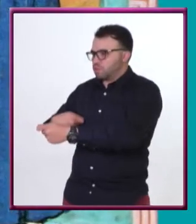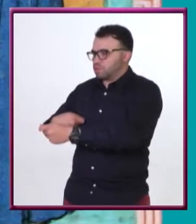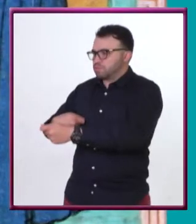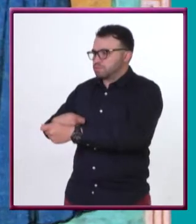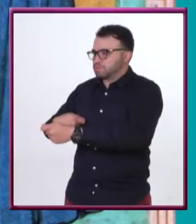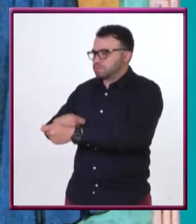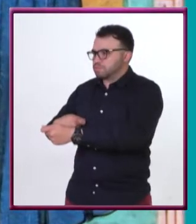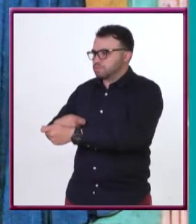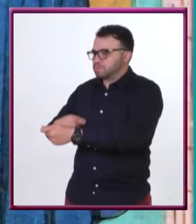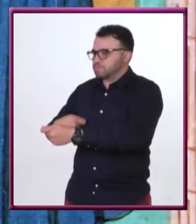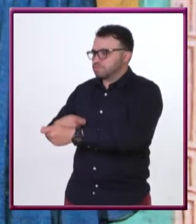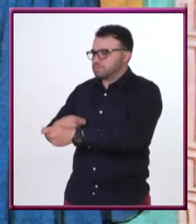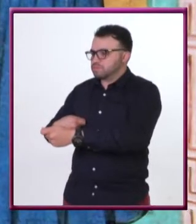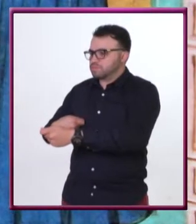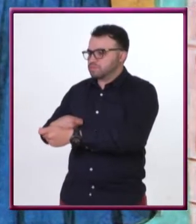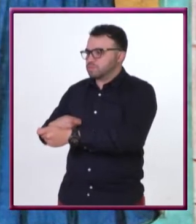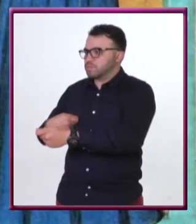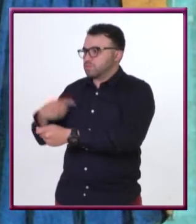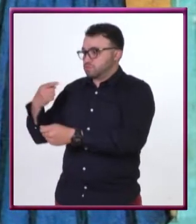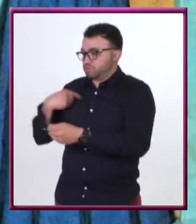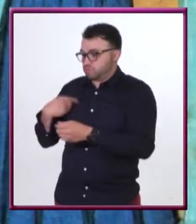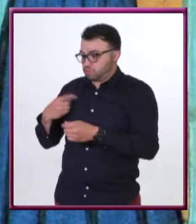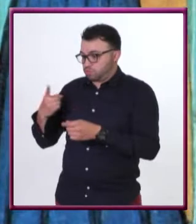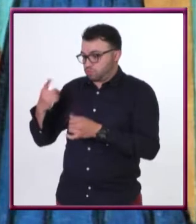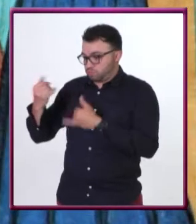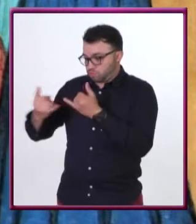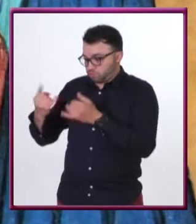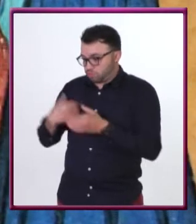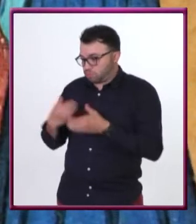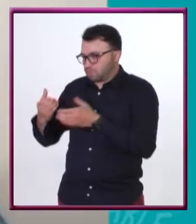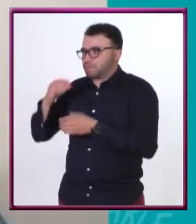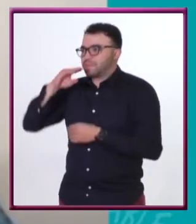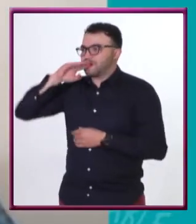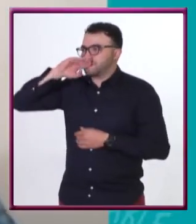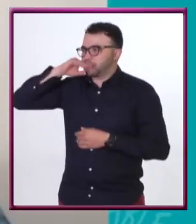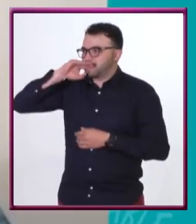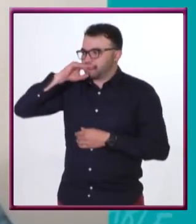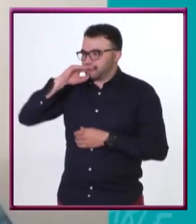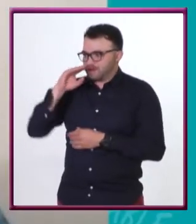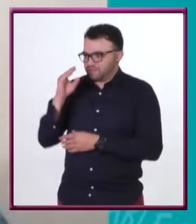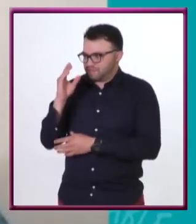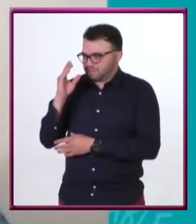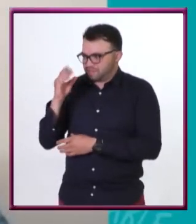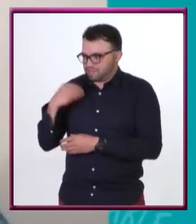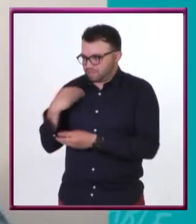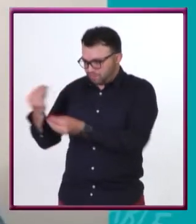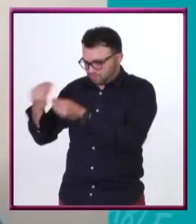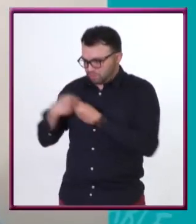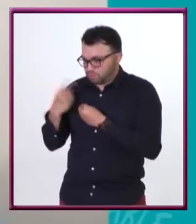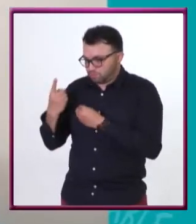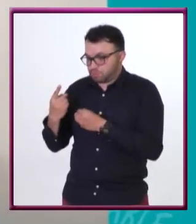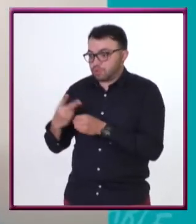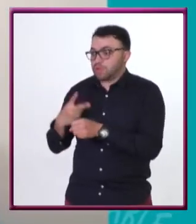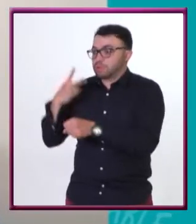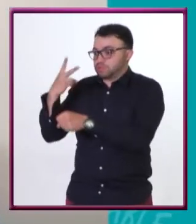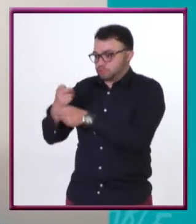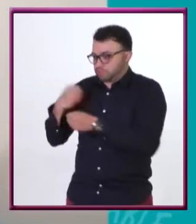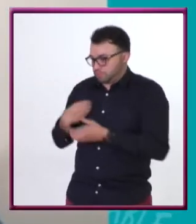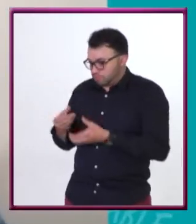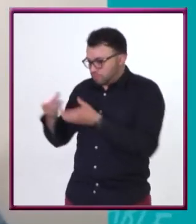un trigo por el primer cuadro, 2 por el segundo cuadro, 4 por el segundo